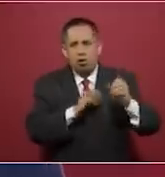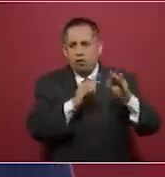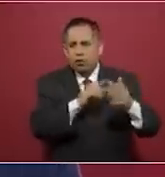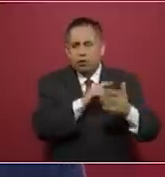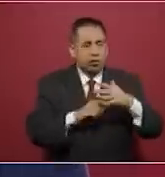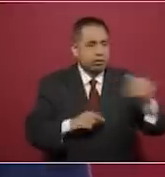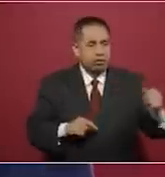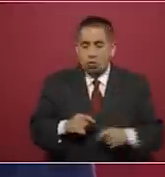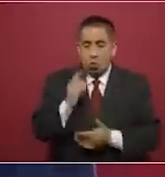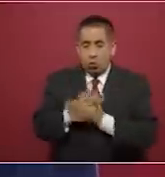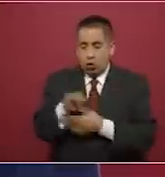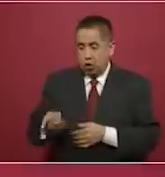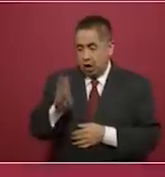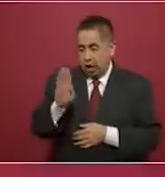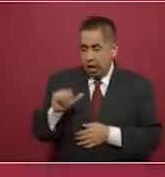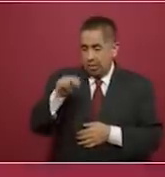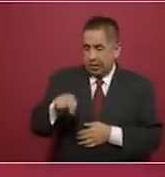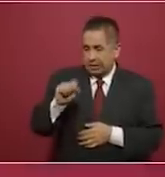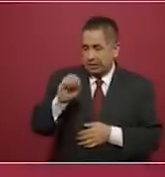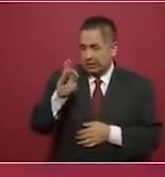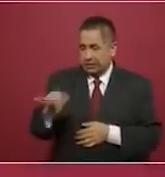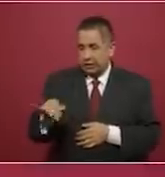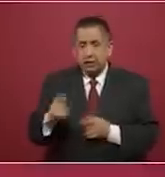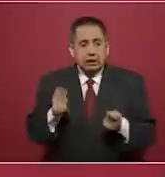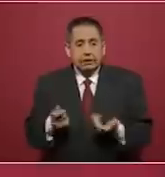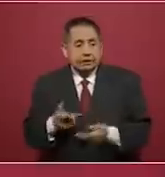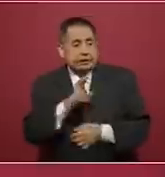pues el bansefi rentaba